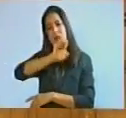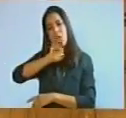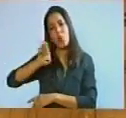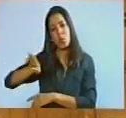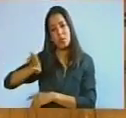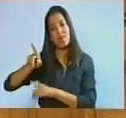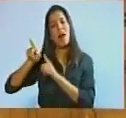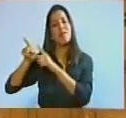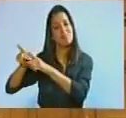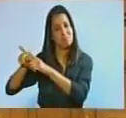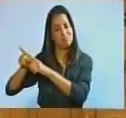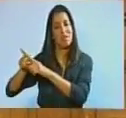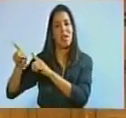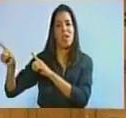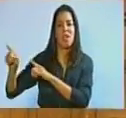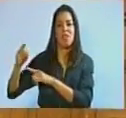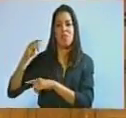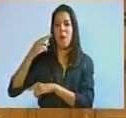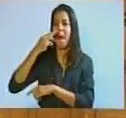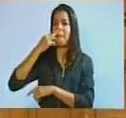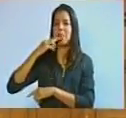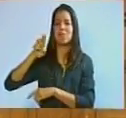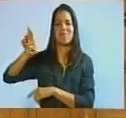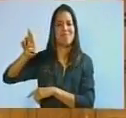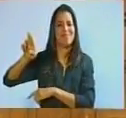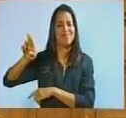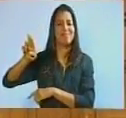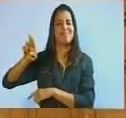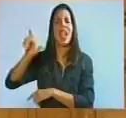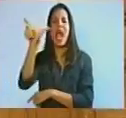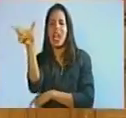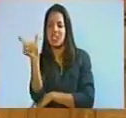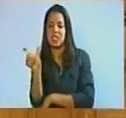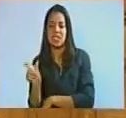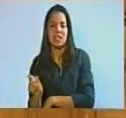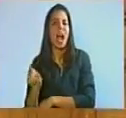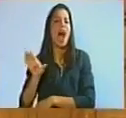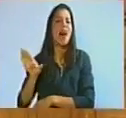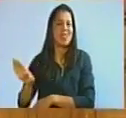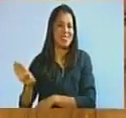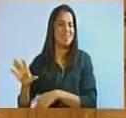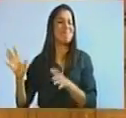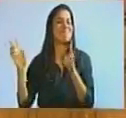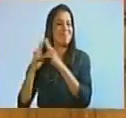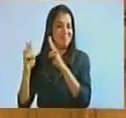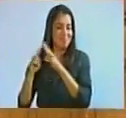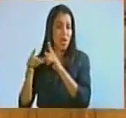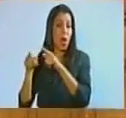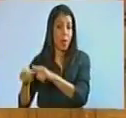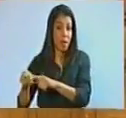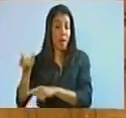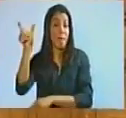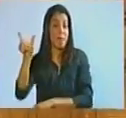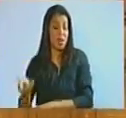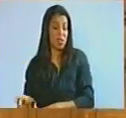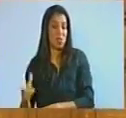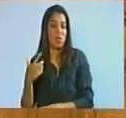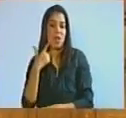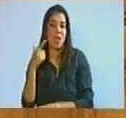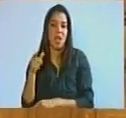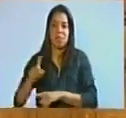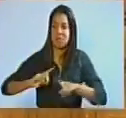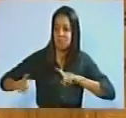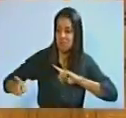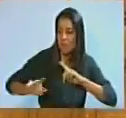tendencia, pues, fascista, que en Italia todo el mundo conoce como la Fuerza de Italia, es quienes han estado, pues, como operadores